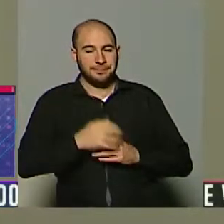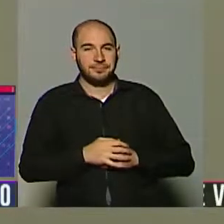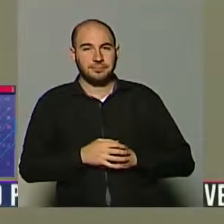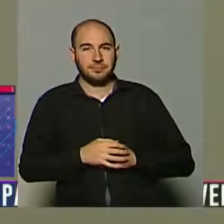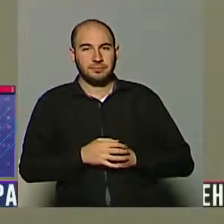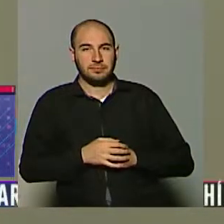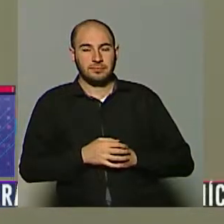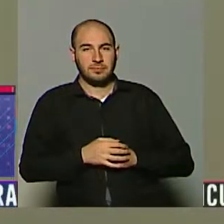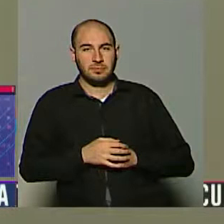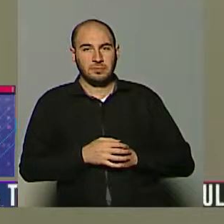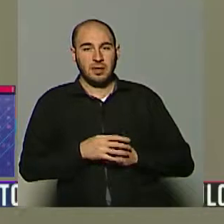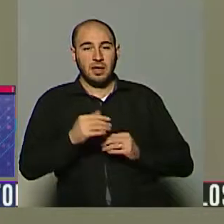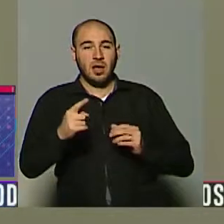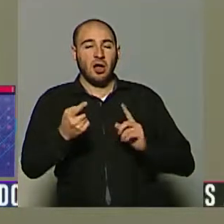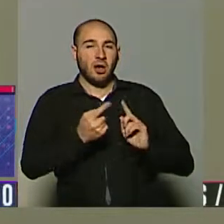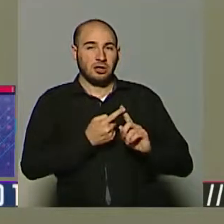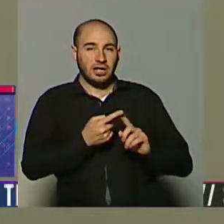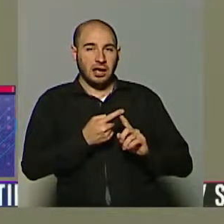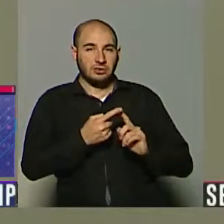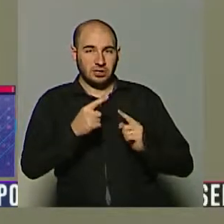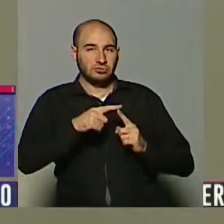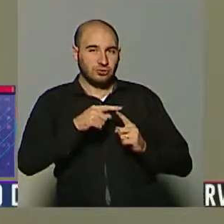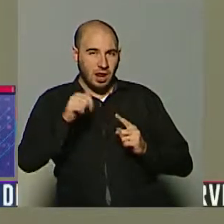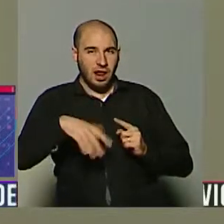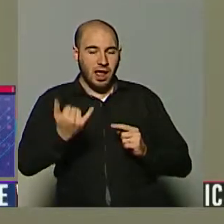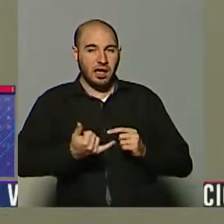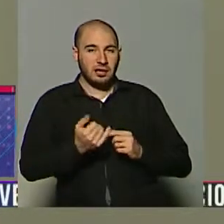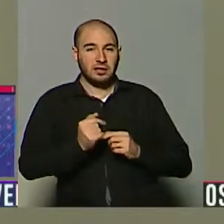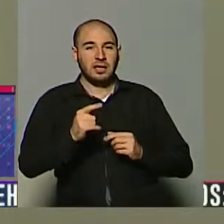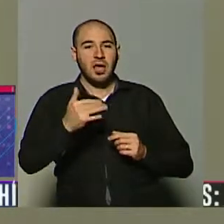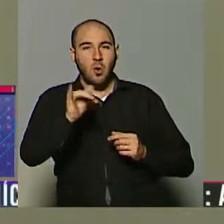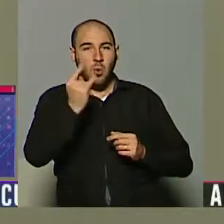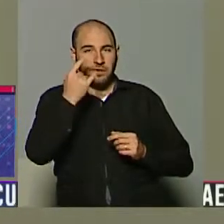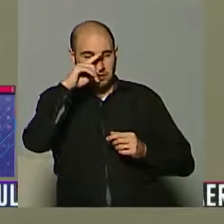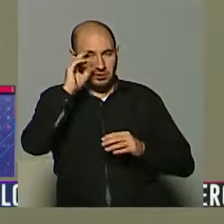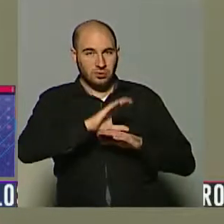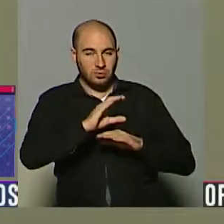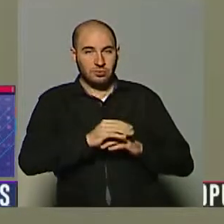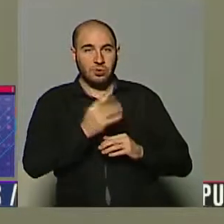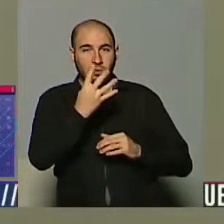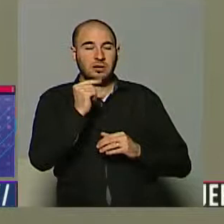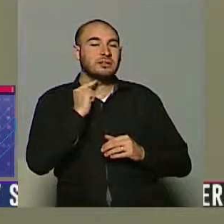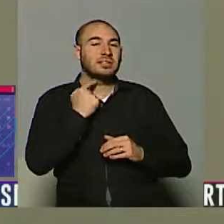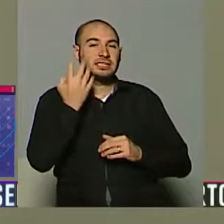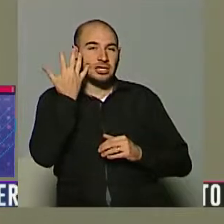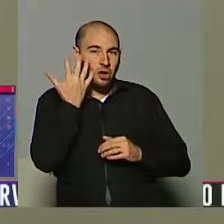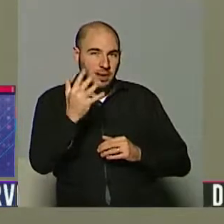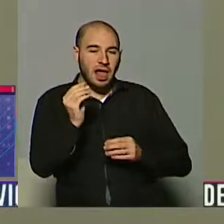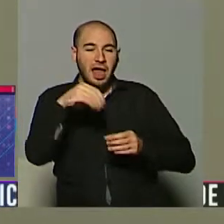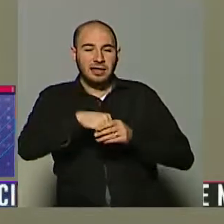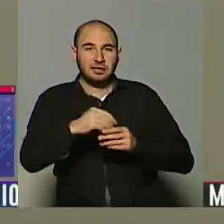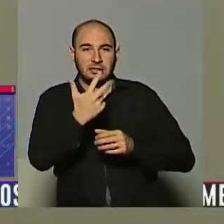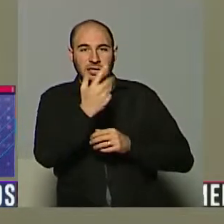telefónicamente. Tenemos un contacto institucional por el conmutador de la universidad, que es el 413-5000, el interno